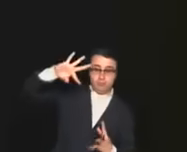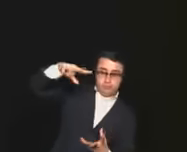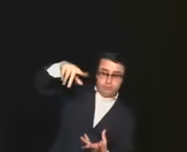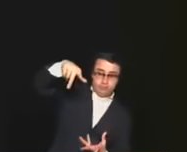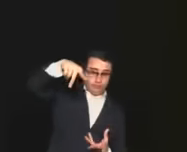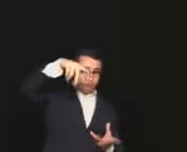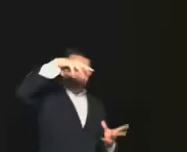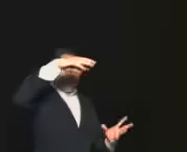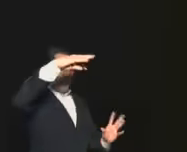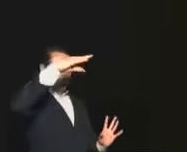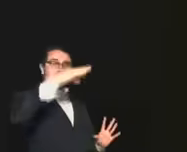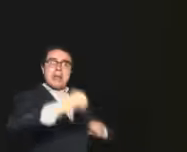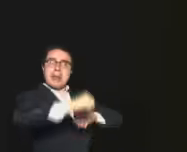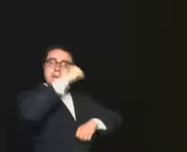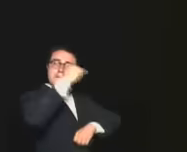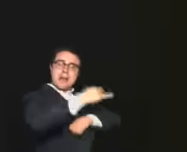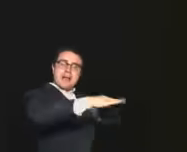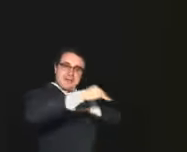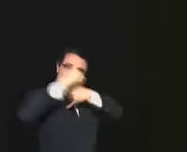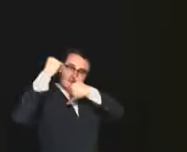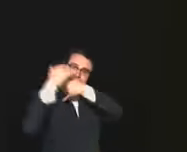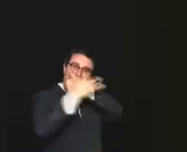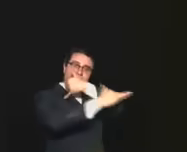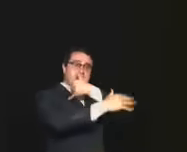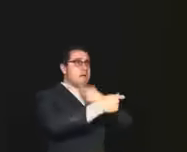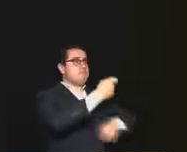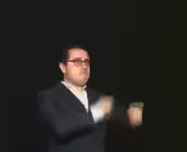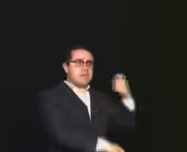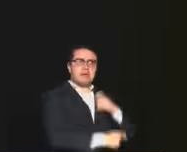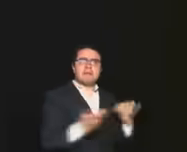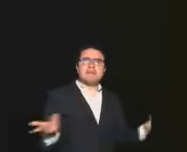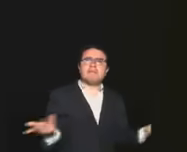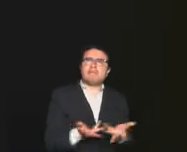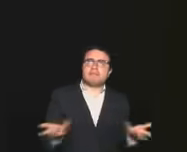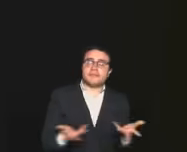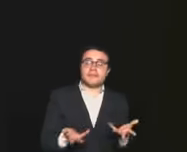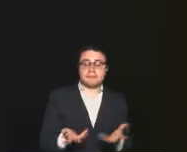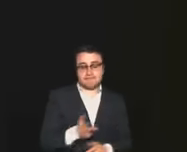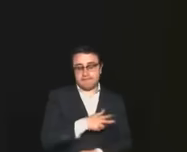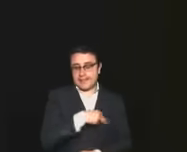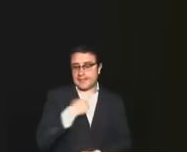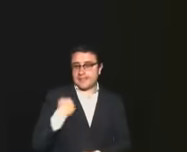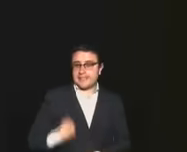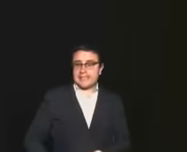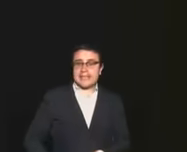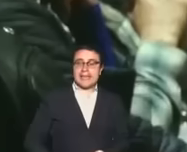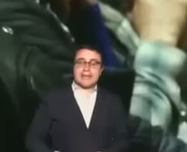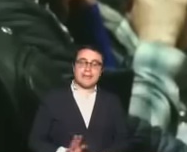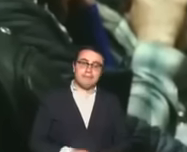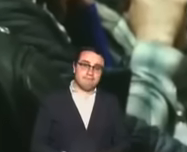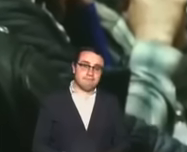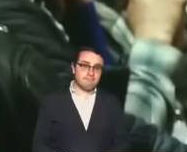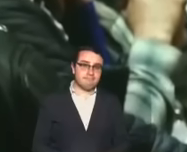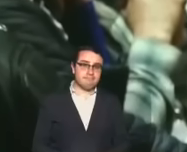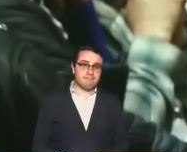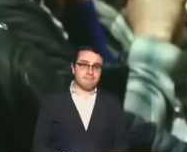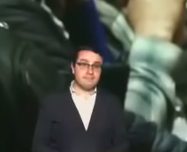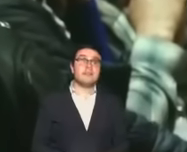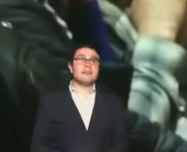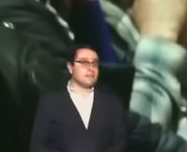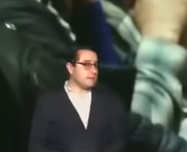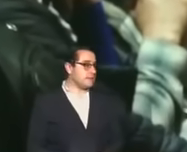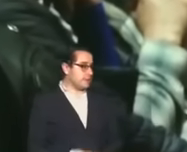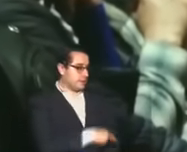Por el Pacífico. Para China. Que si se entra a China